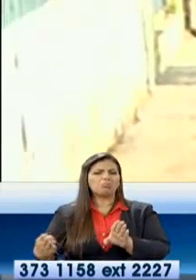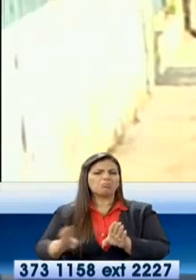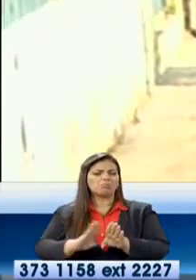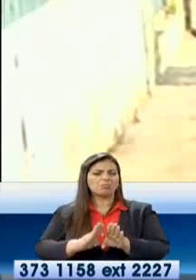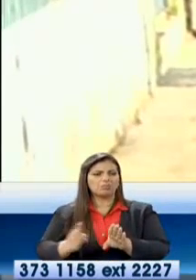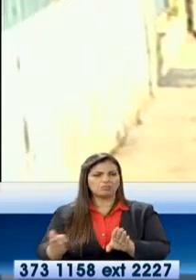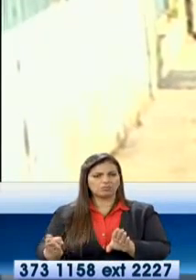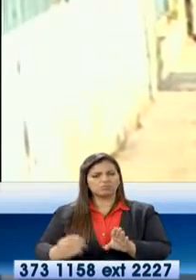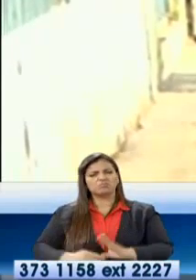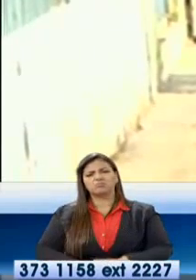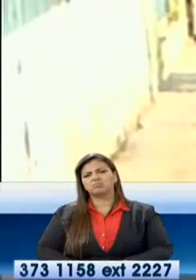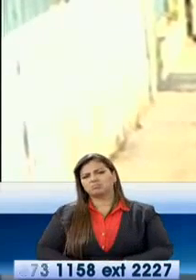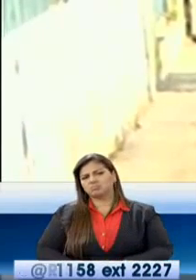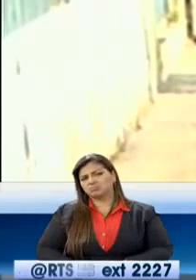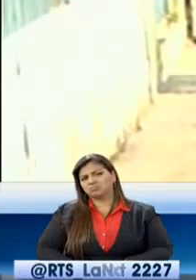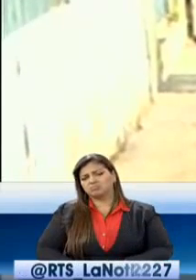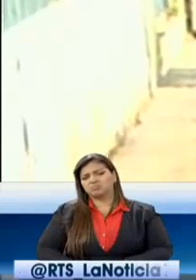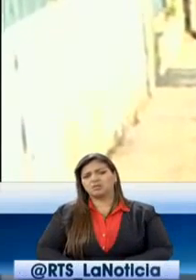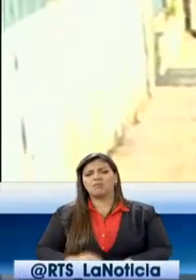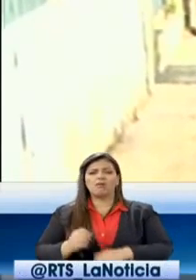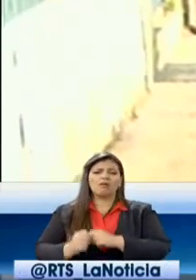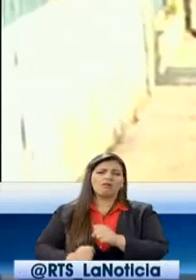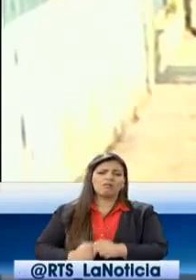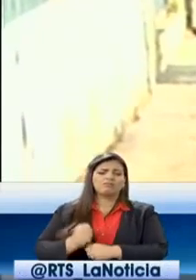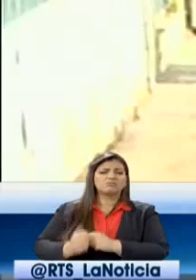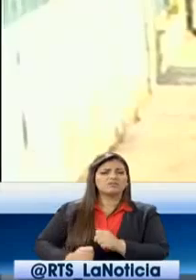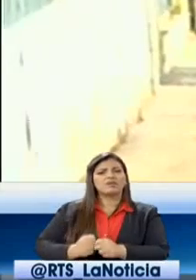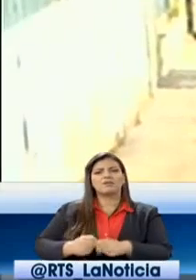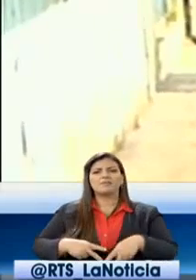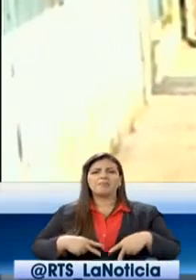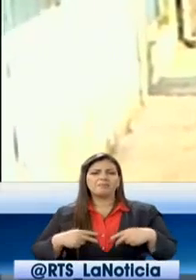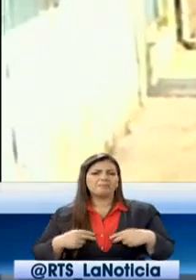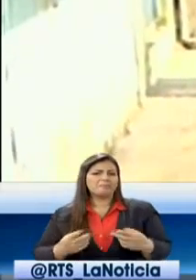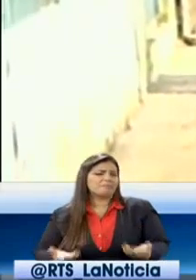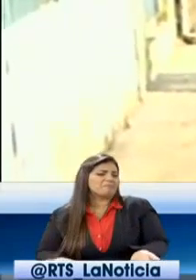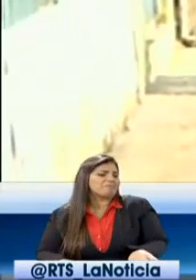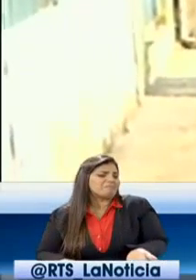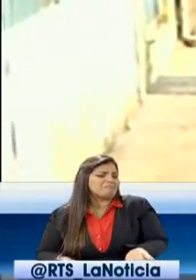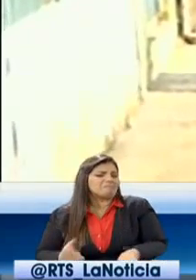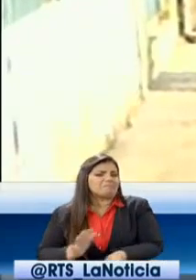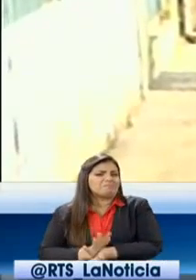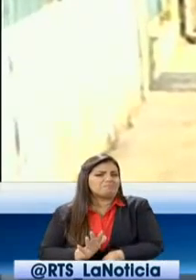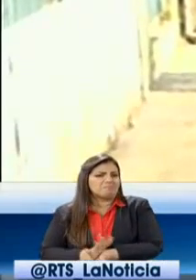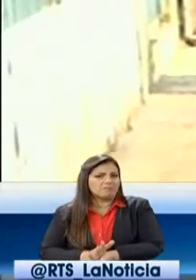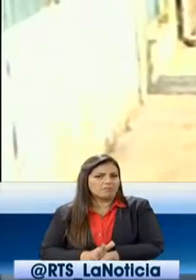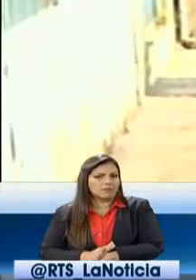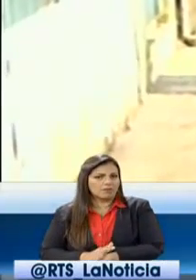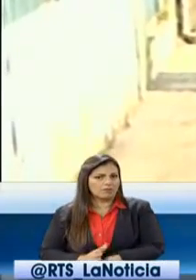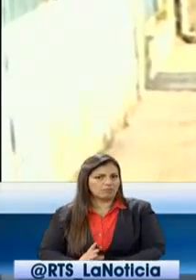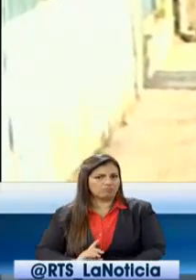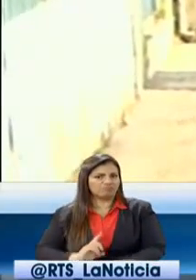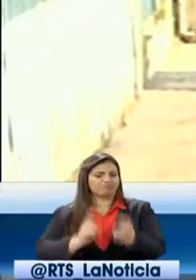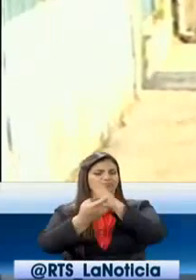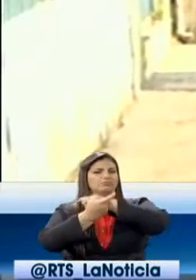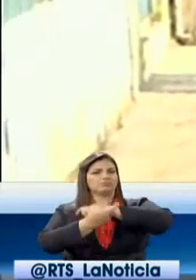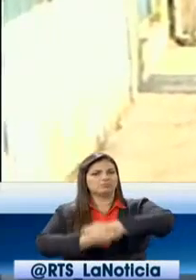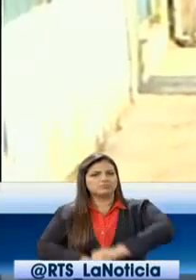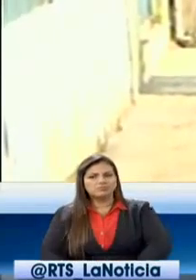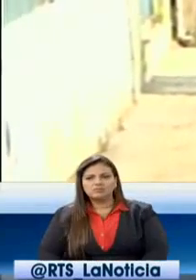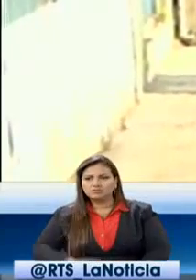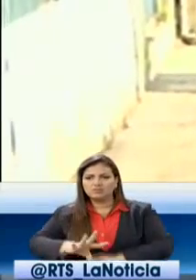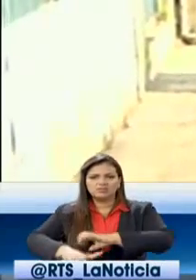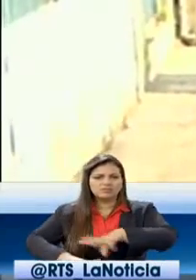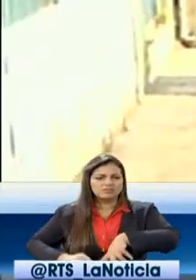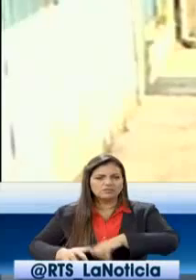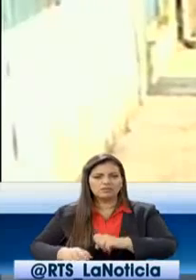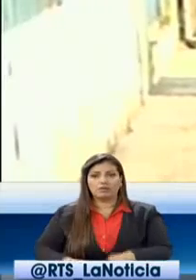cuenta de que esa situación tiene que cambiar porque, bueno, hay una, al parecer, un grupo delictivo que está dando las vueltas y que